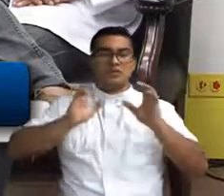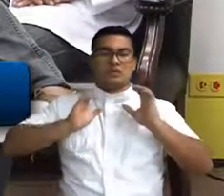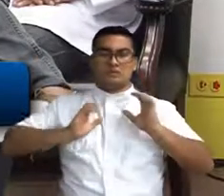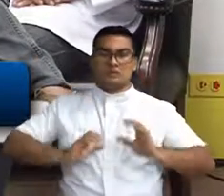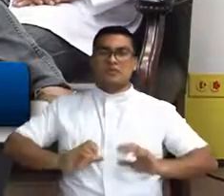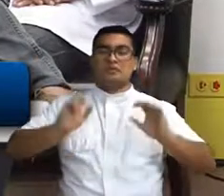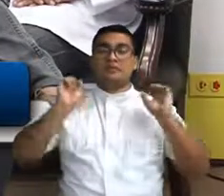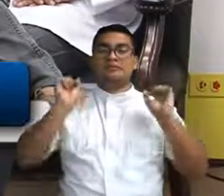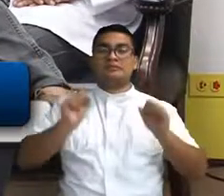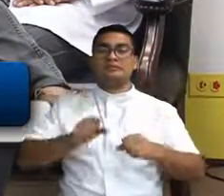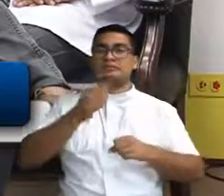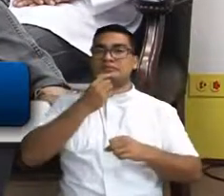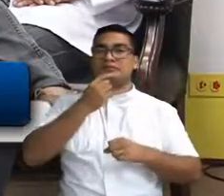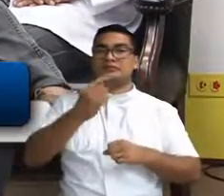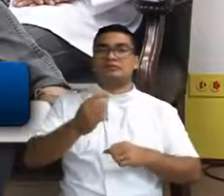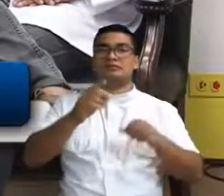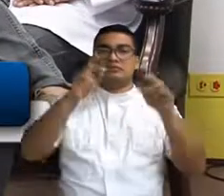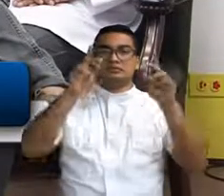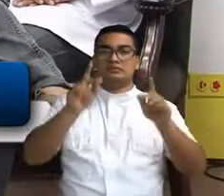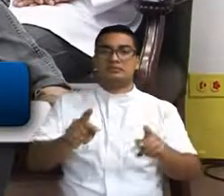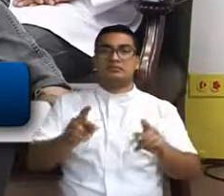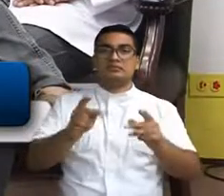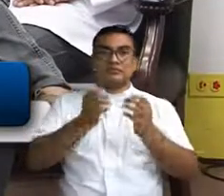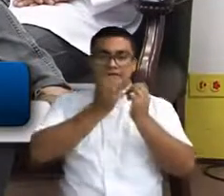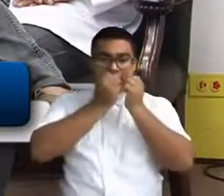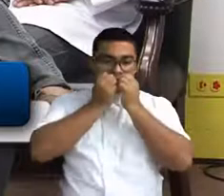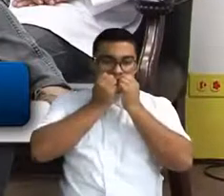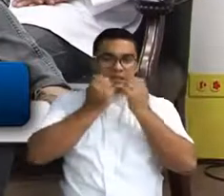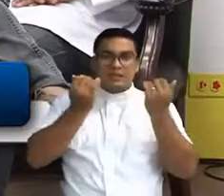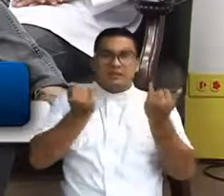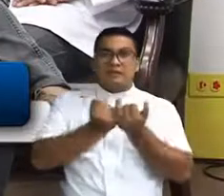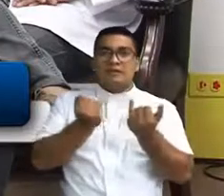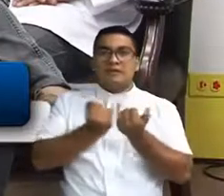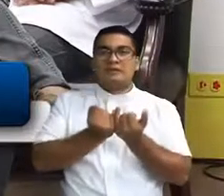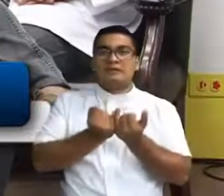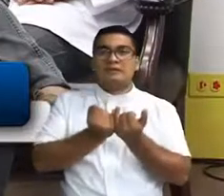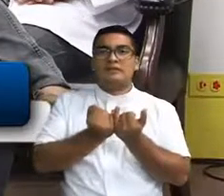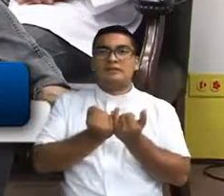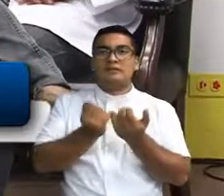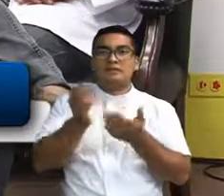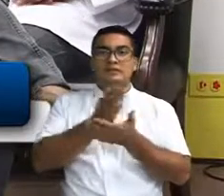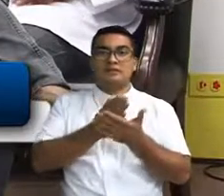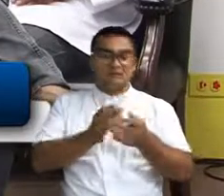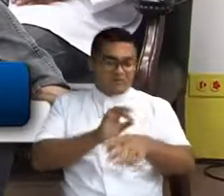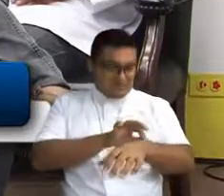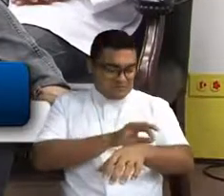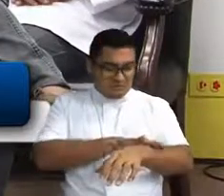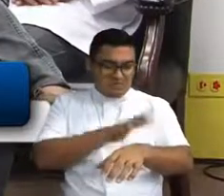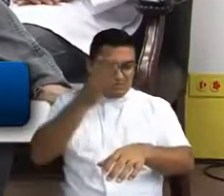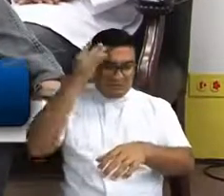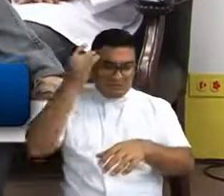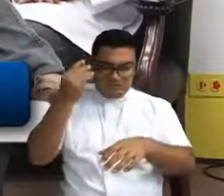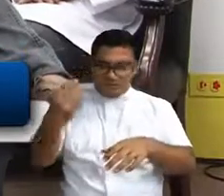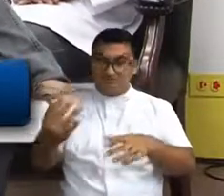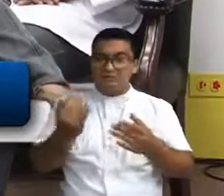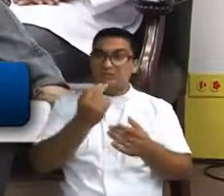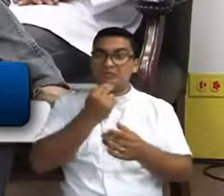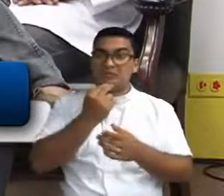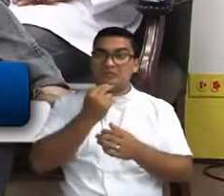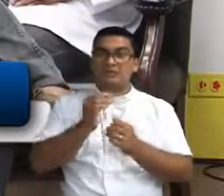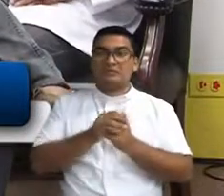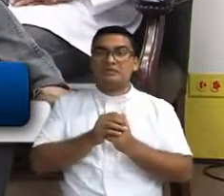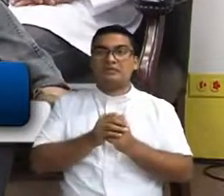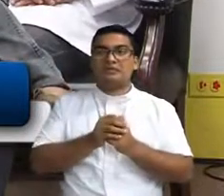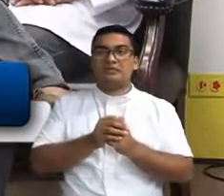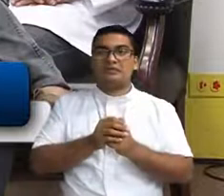pueda decir esta persona tiene ansiedad? No sé, algunas sí. Brotes, caída de cabello. Correcto. En